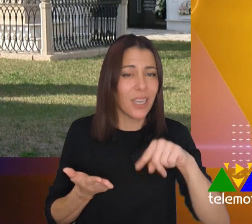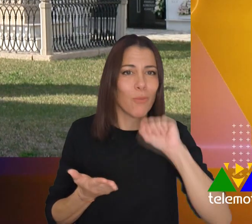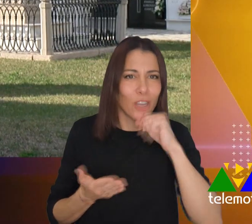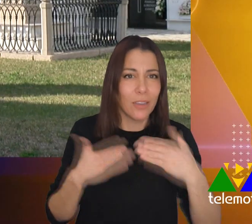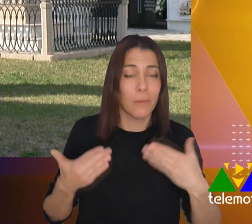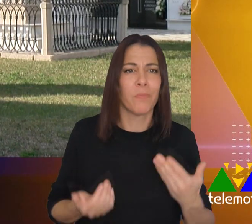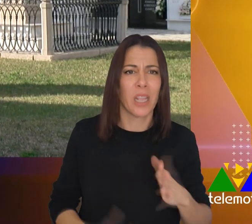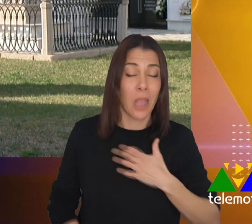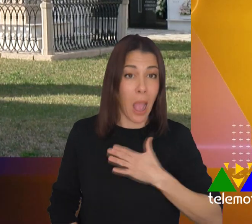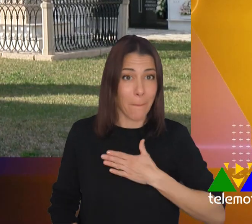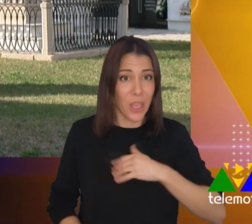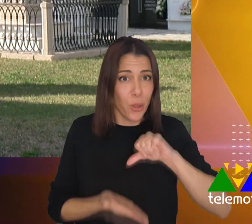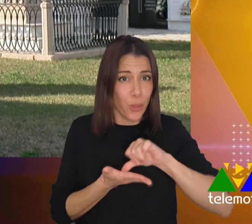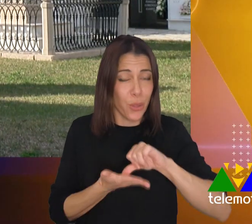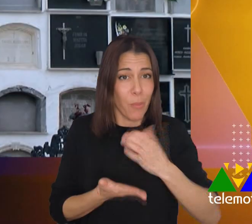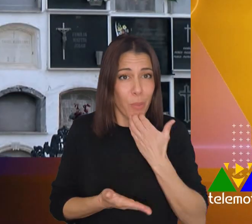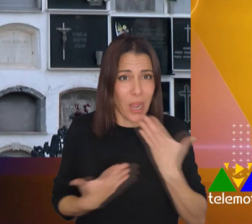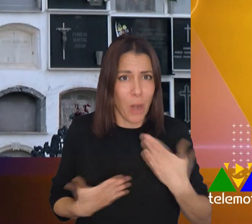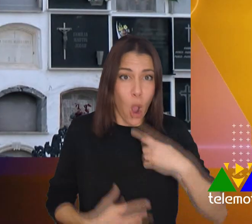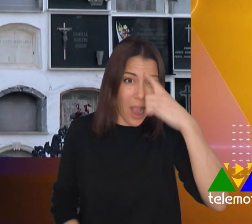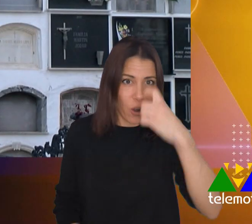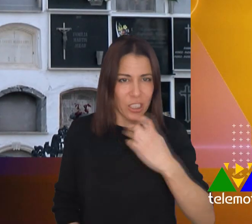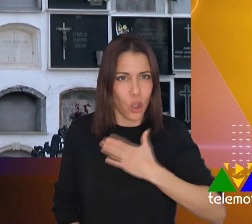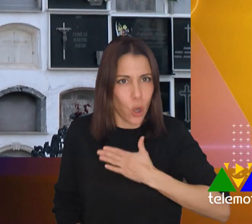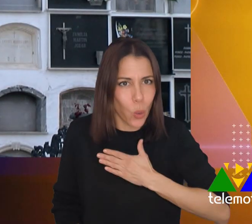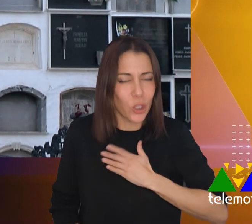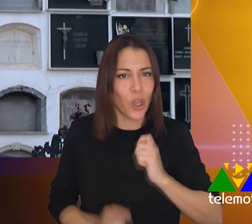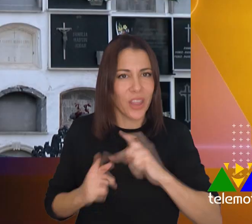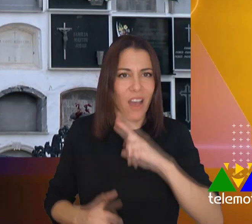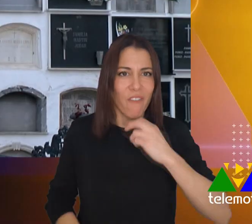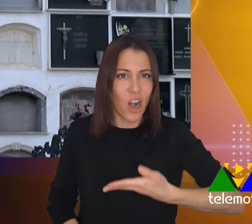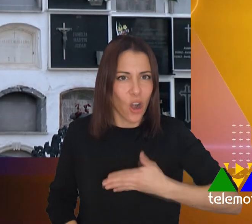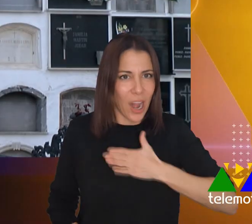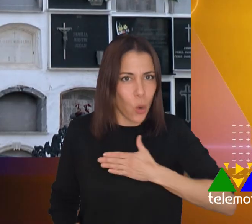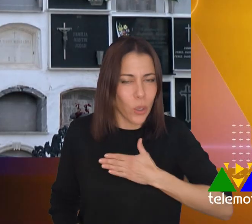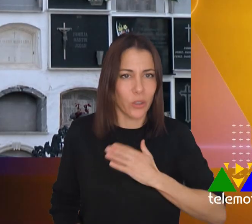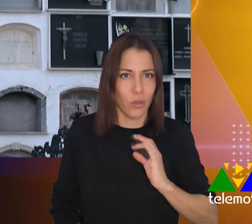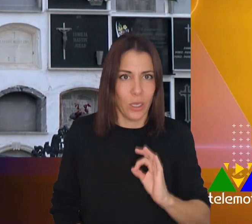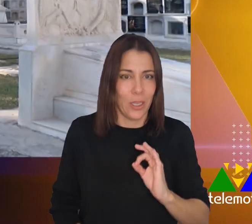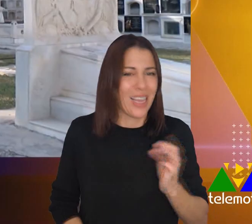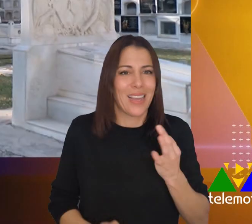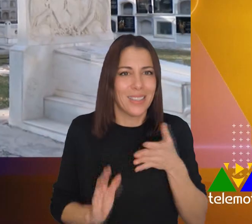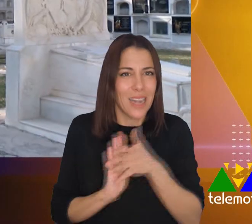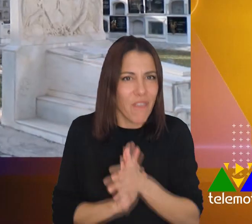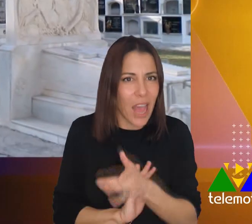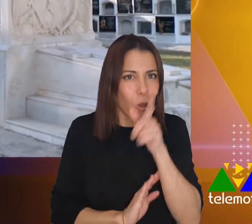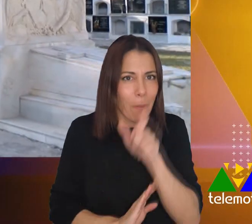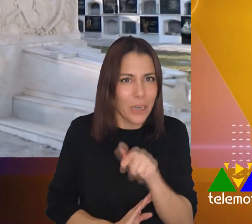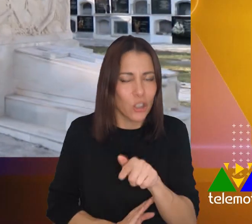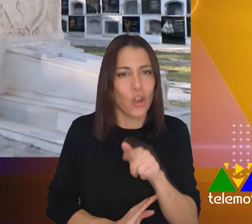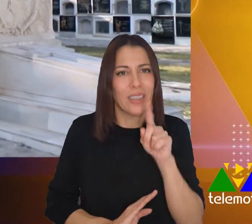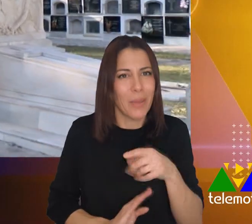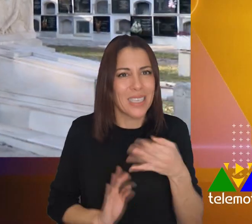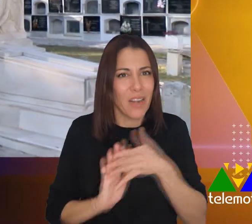a nosotros también como ciudad el hecho de acordarse de los nuestros y poner en valor a los nuestros, ¿no? Lo que han significado, lo que siguen significando para